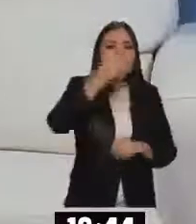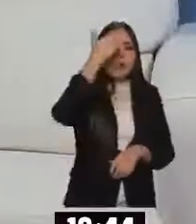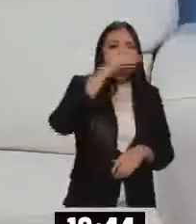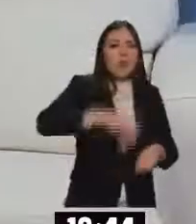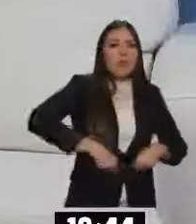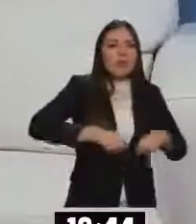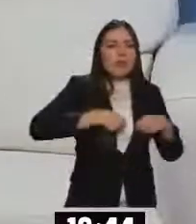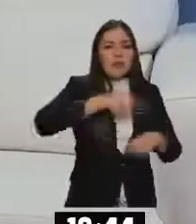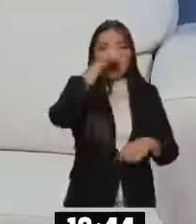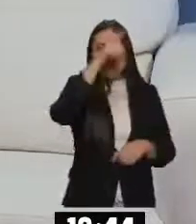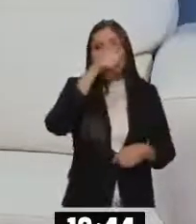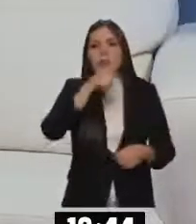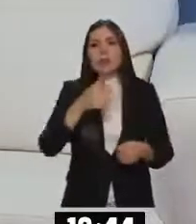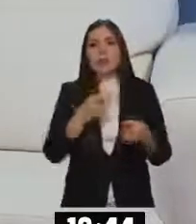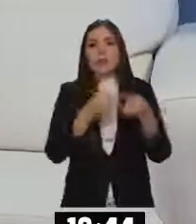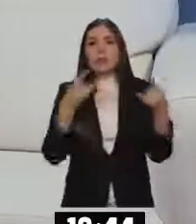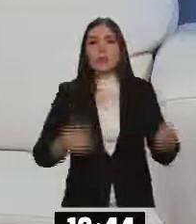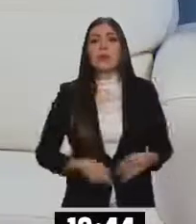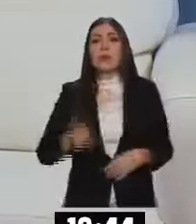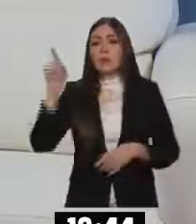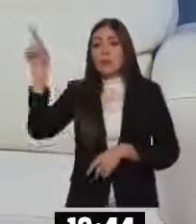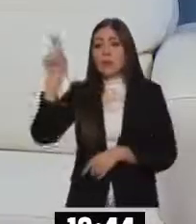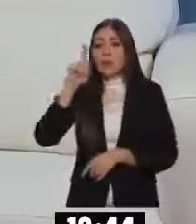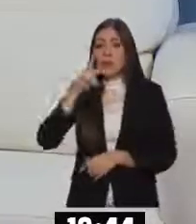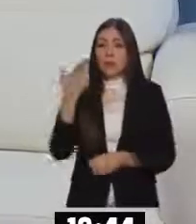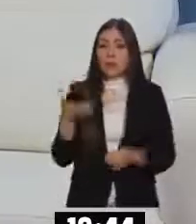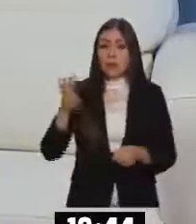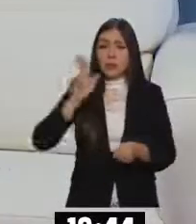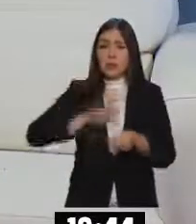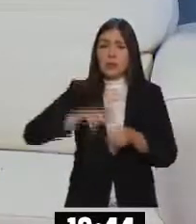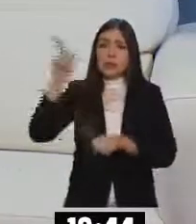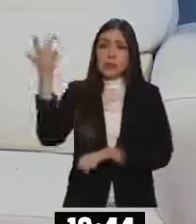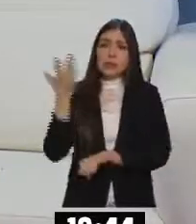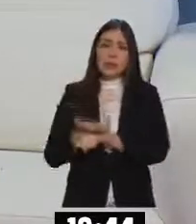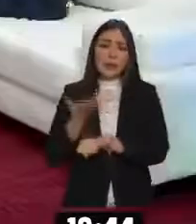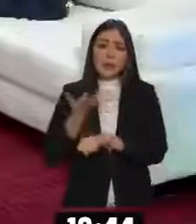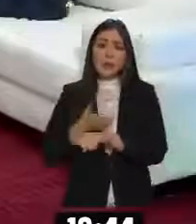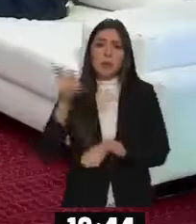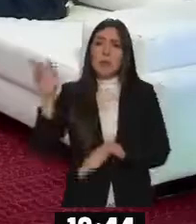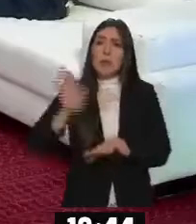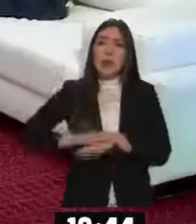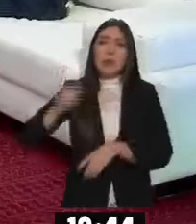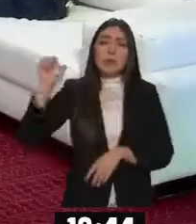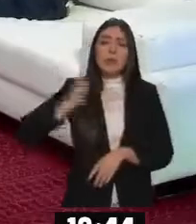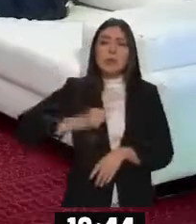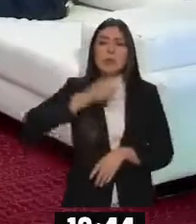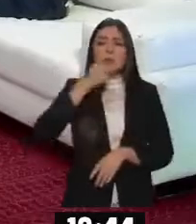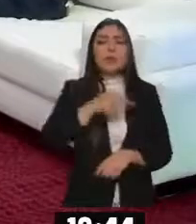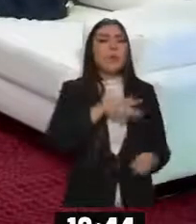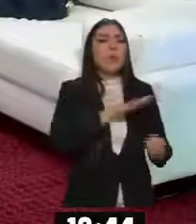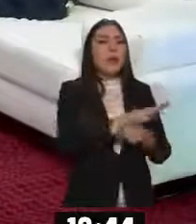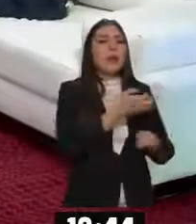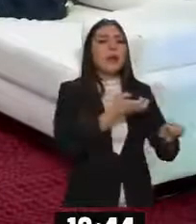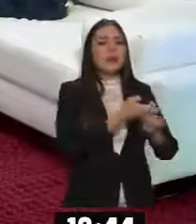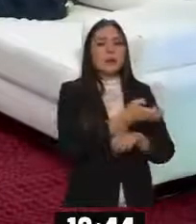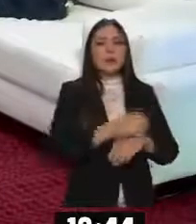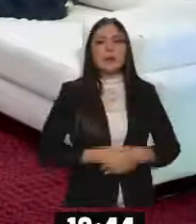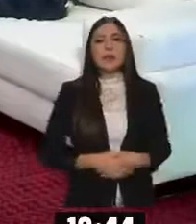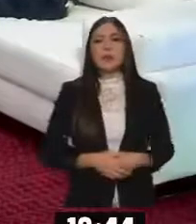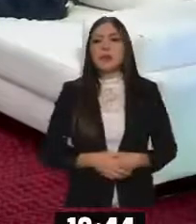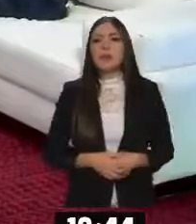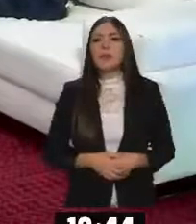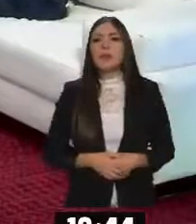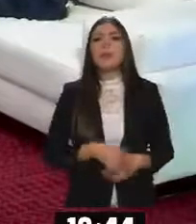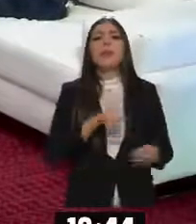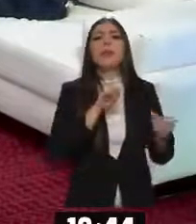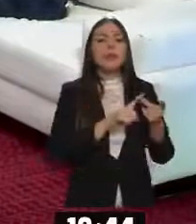el más anciano hospital en Estados Unidos, primero. ¿En qué estado está? Digo, para empezar. Sí. Pero es un hospital público. ¿Pero